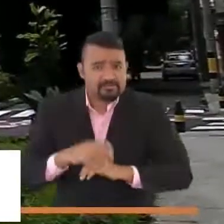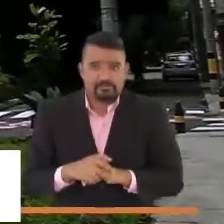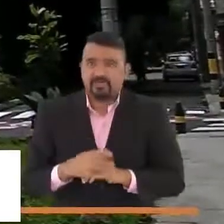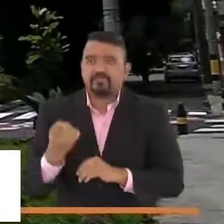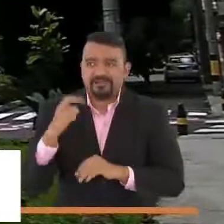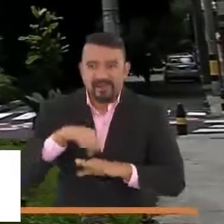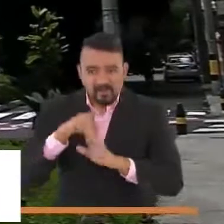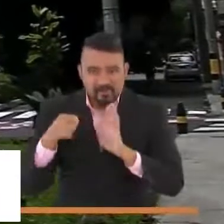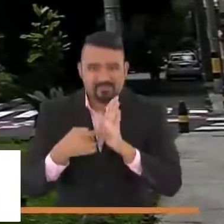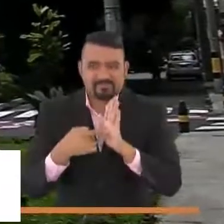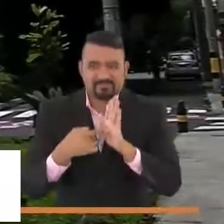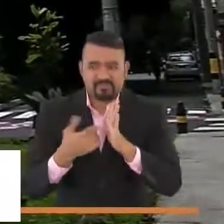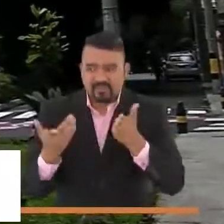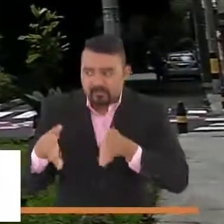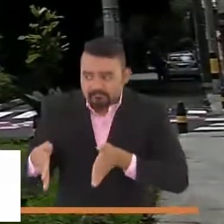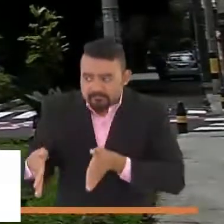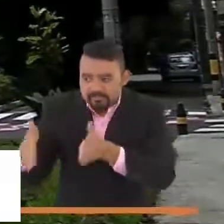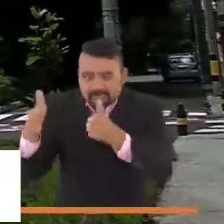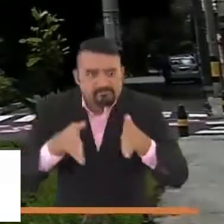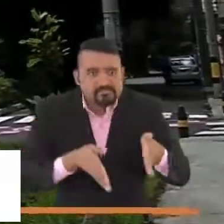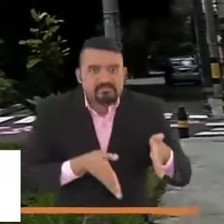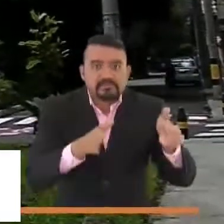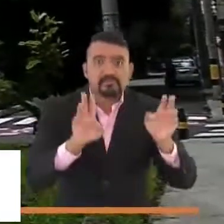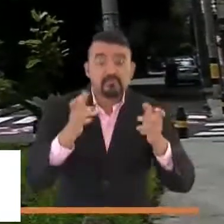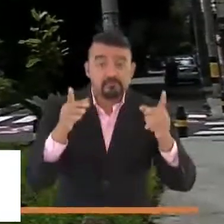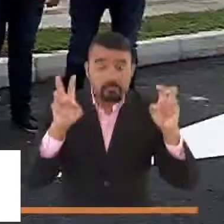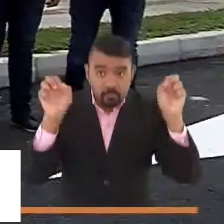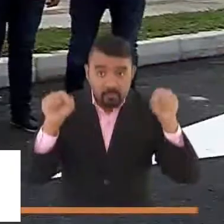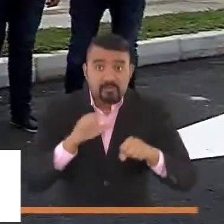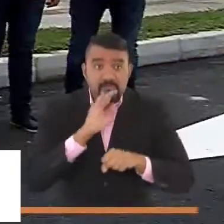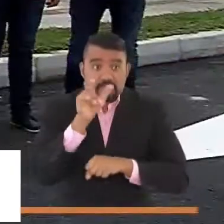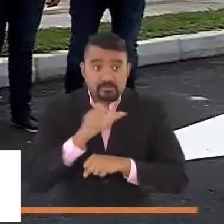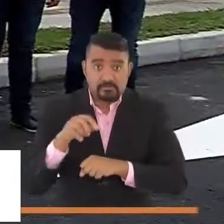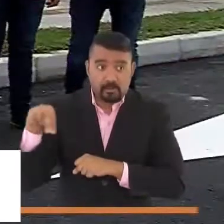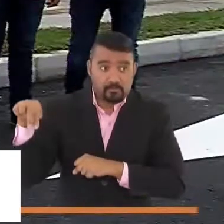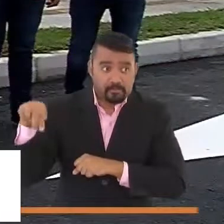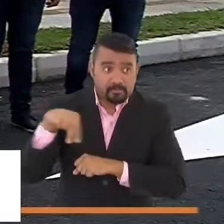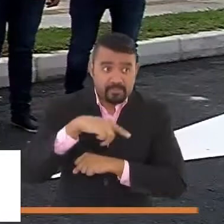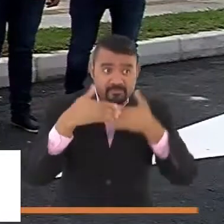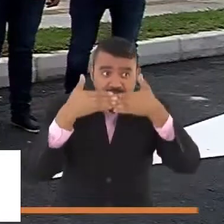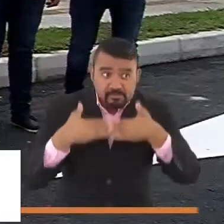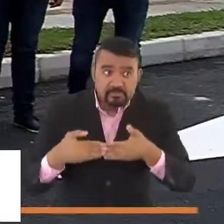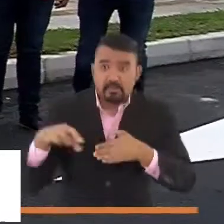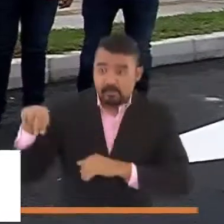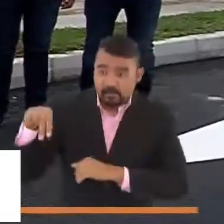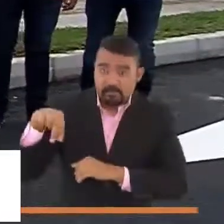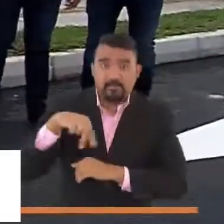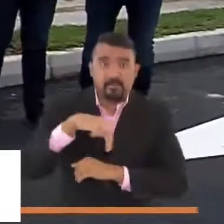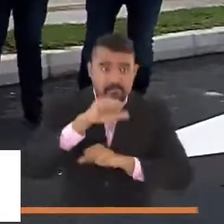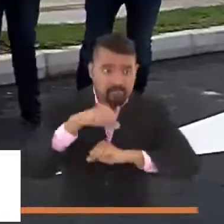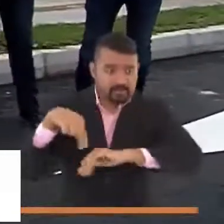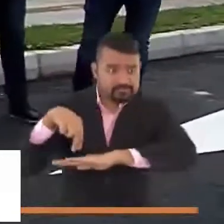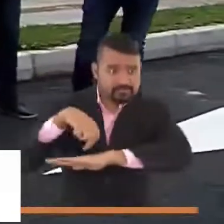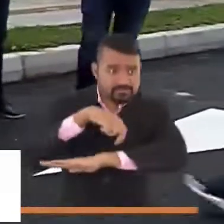Tiene espacio público para discapacidad, tiene recuperación de zonas verdes, tiene